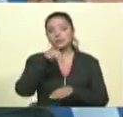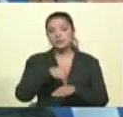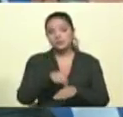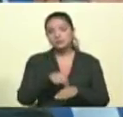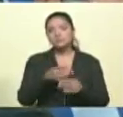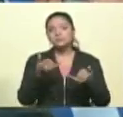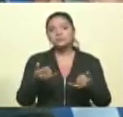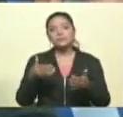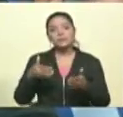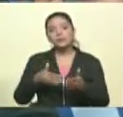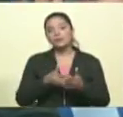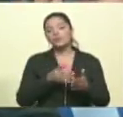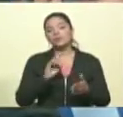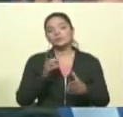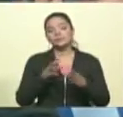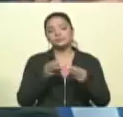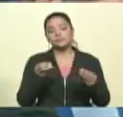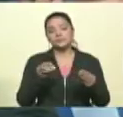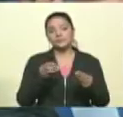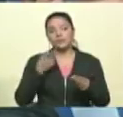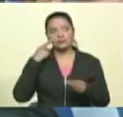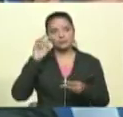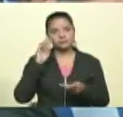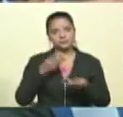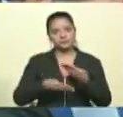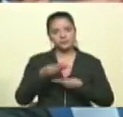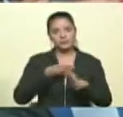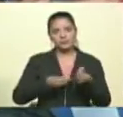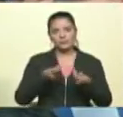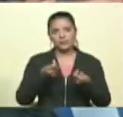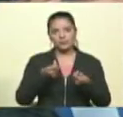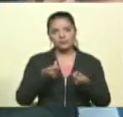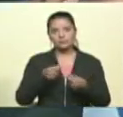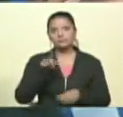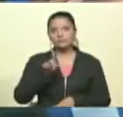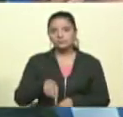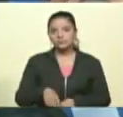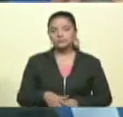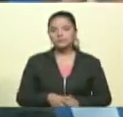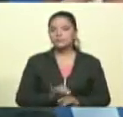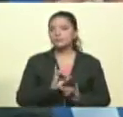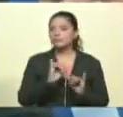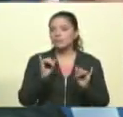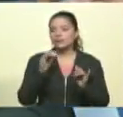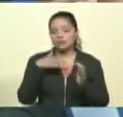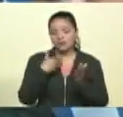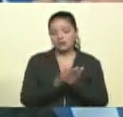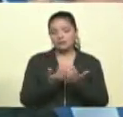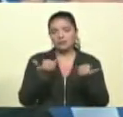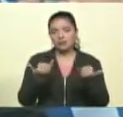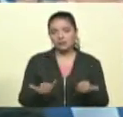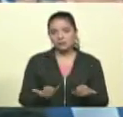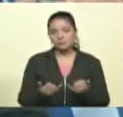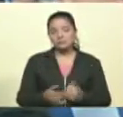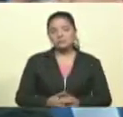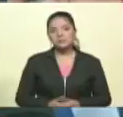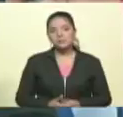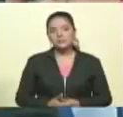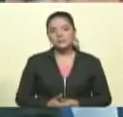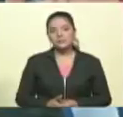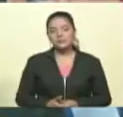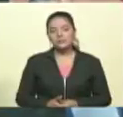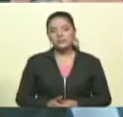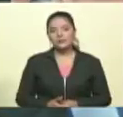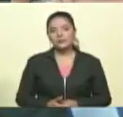actúa contra la legitimación de capitales, y hemos estimado hasta ahorita, de forma preliminar, que